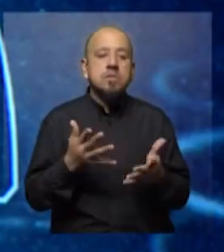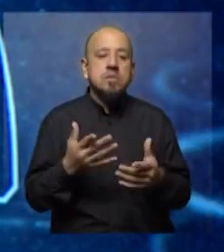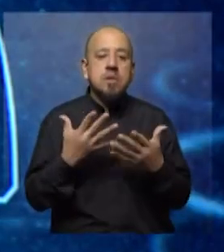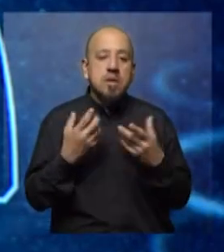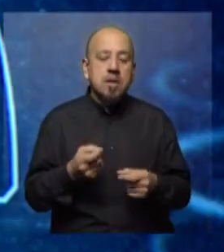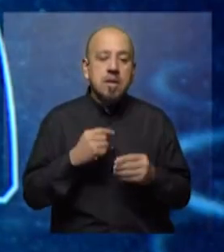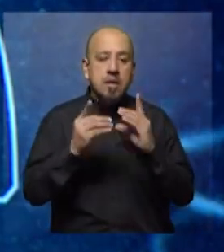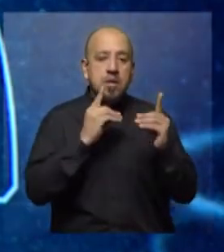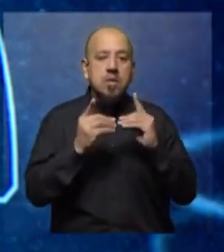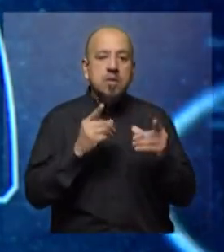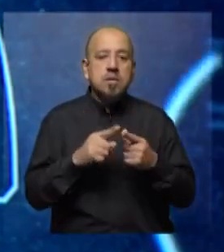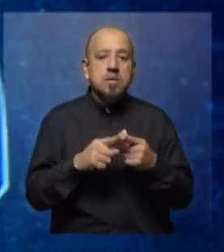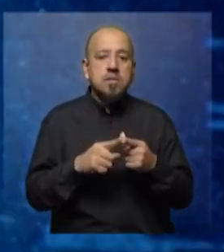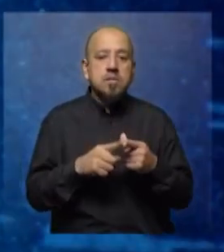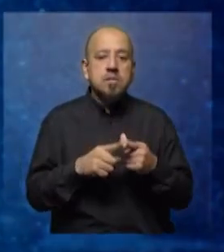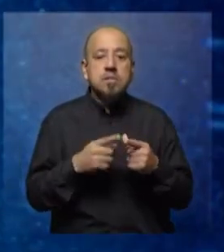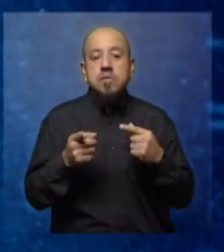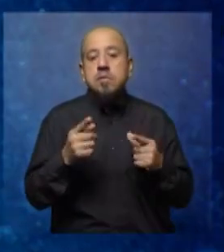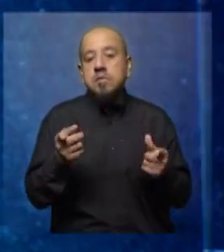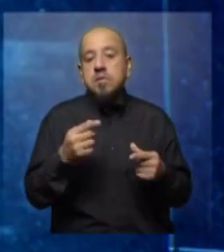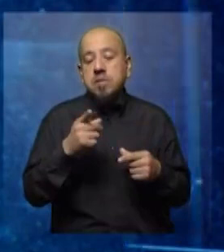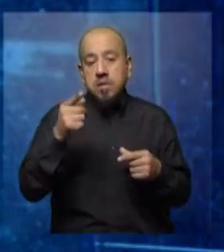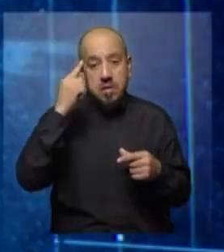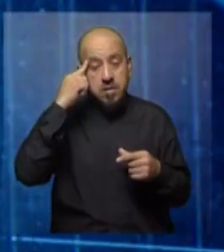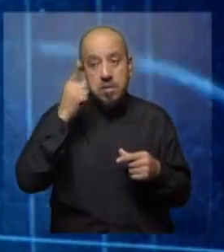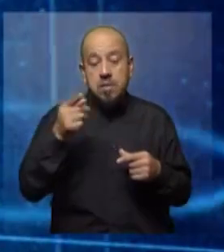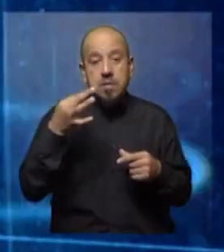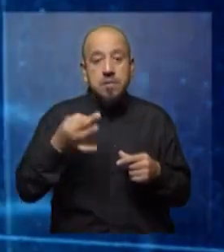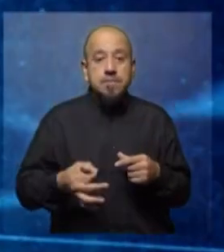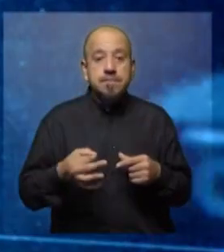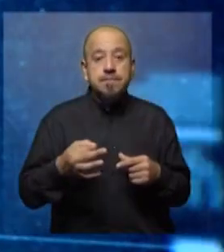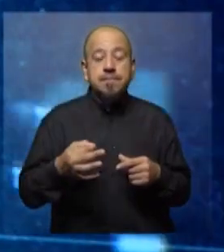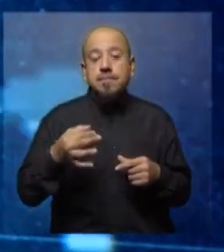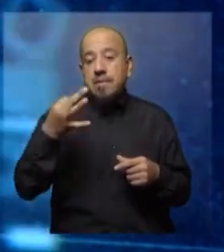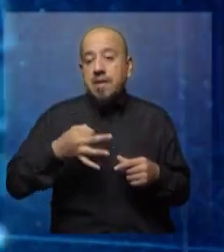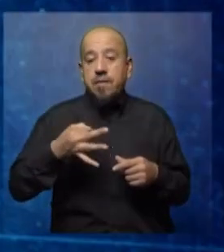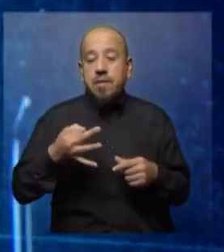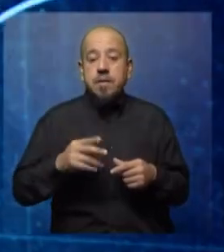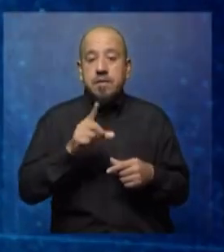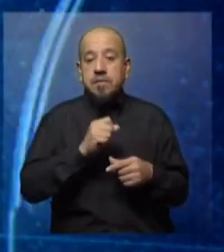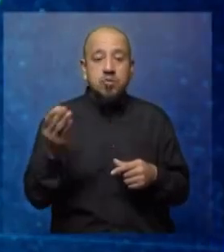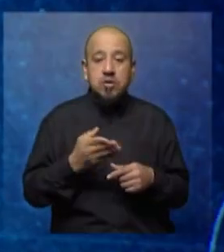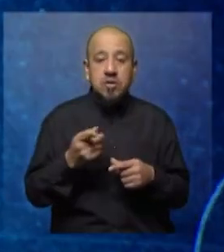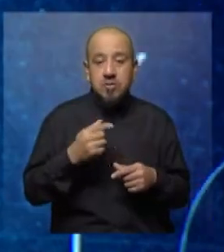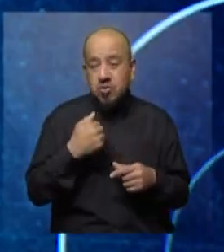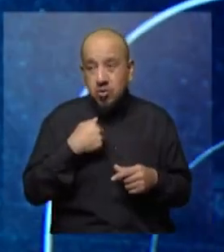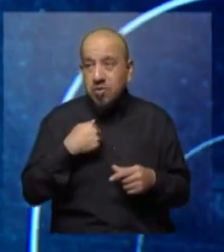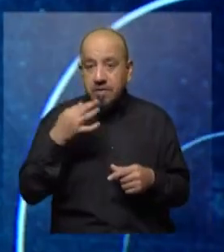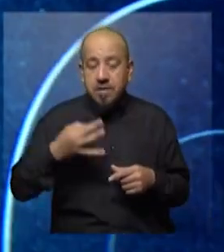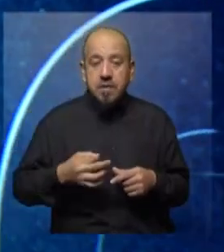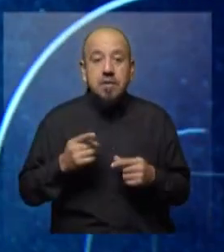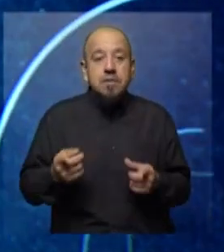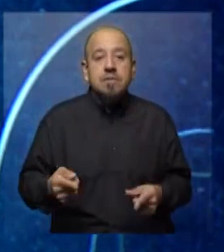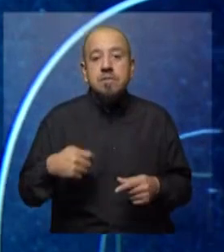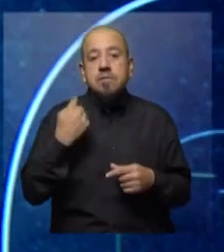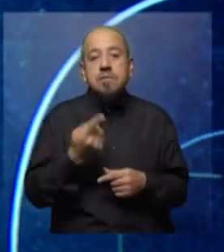a dialogar Y quién cree que tiene la verdad absoluta o que su sistema es el que lo explica todo difícilmente pueda encontrar